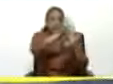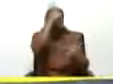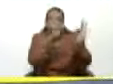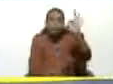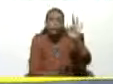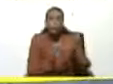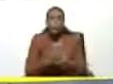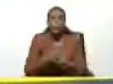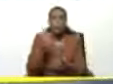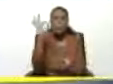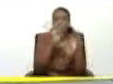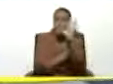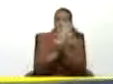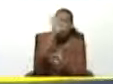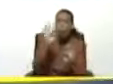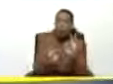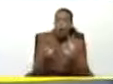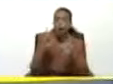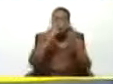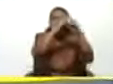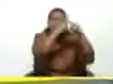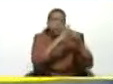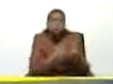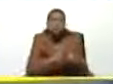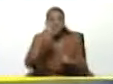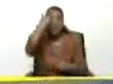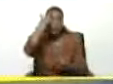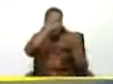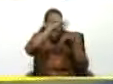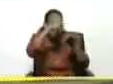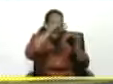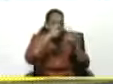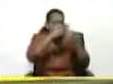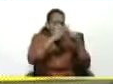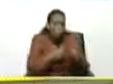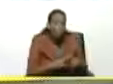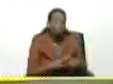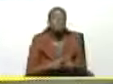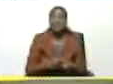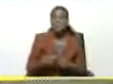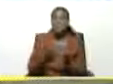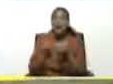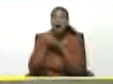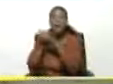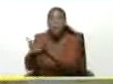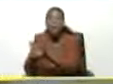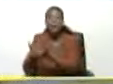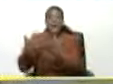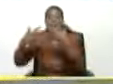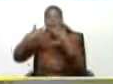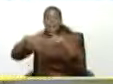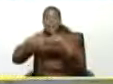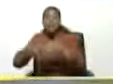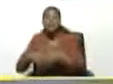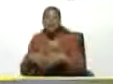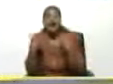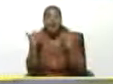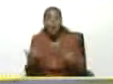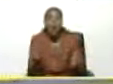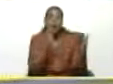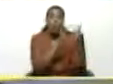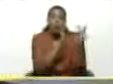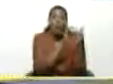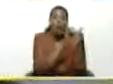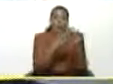producir para producir para crecer para seguir construyendo el nuevo modelo vamos a ver la palabra a las estudiantes